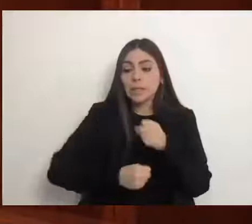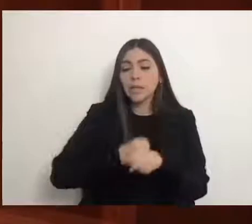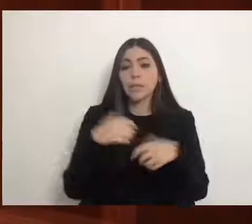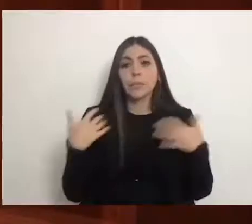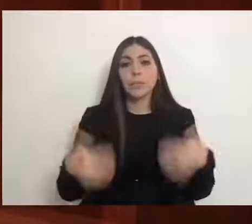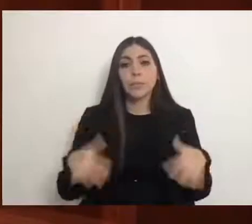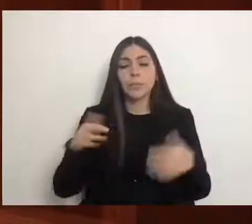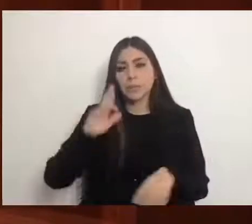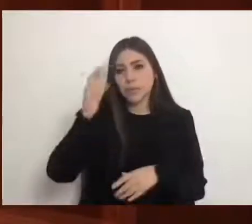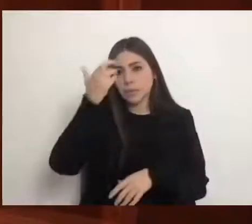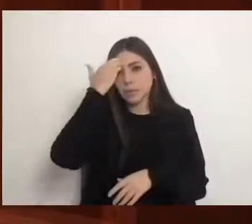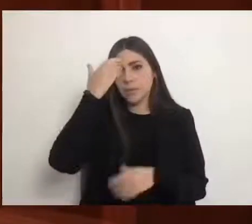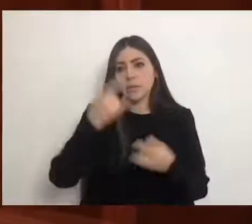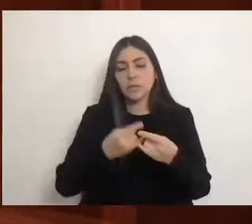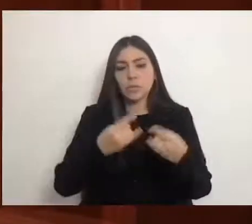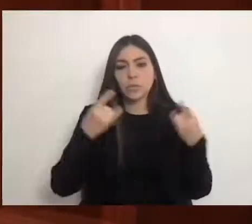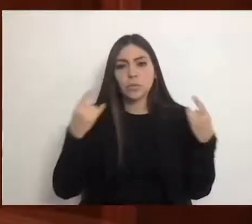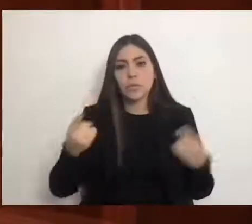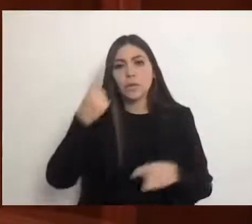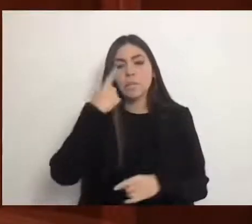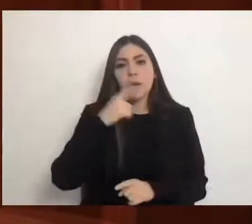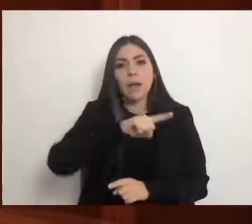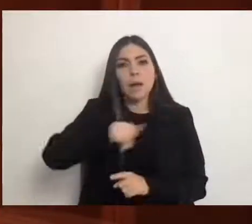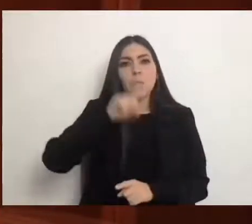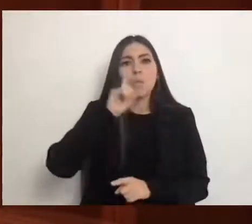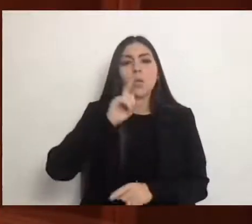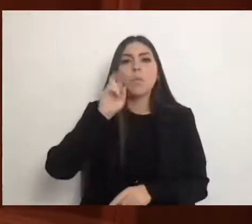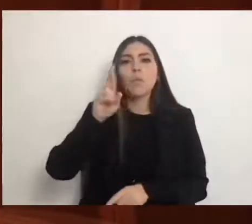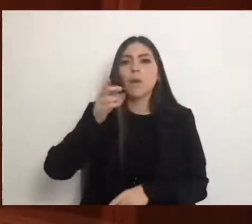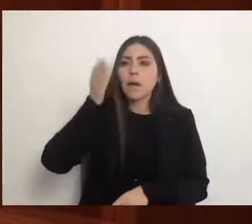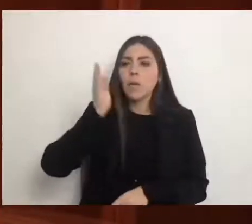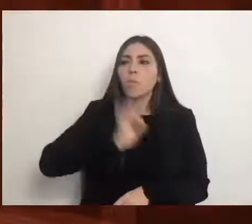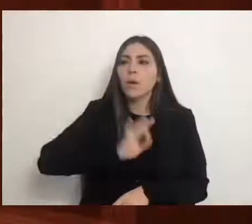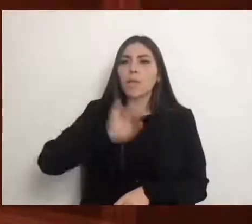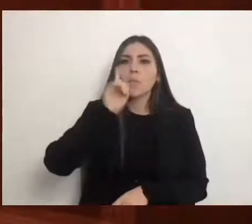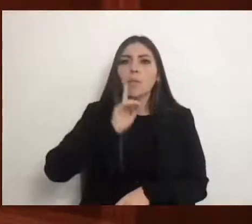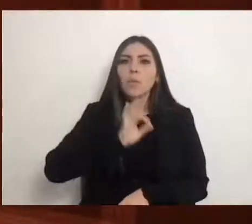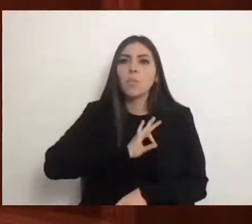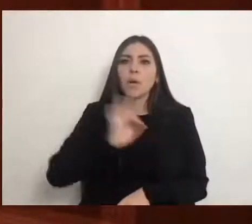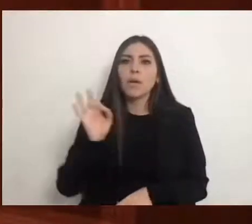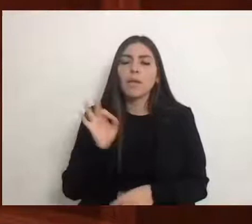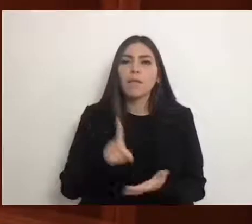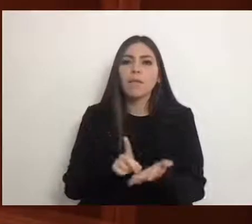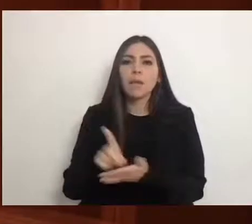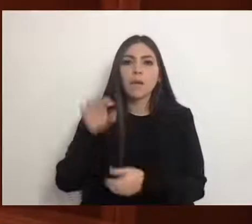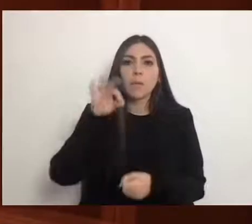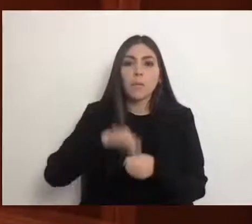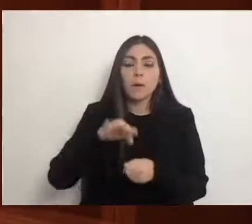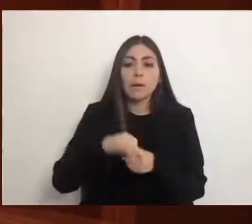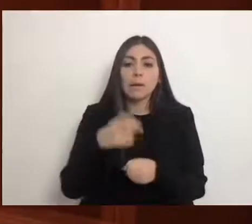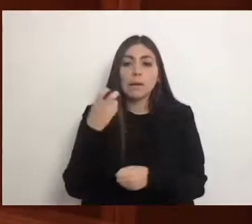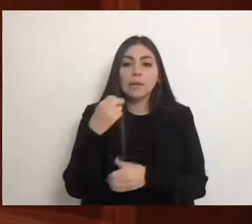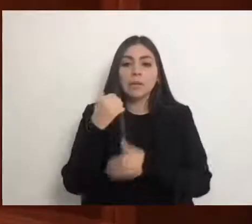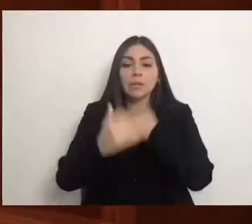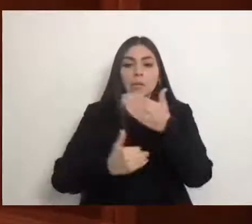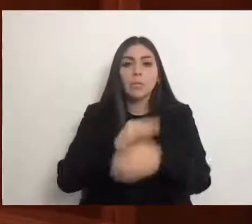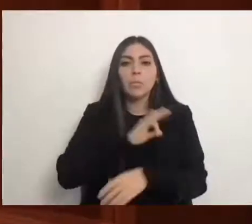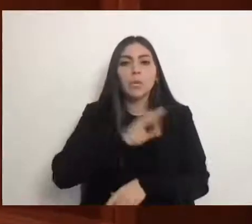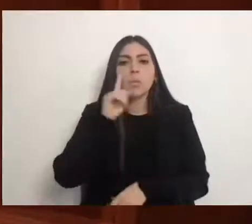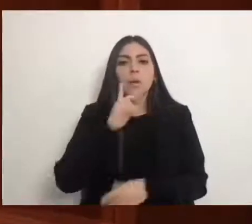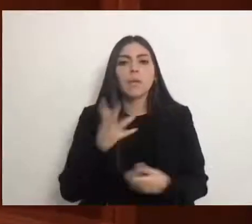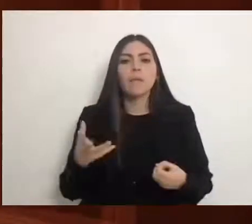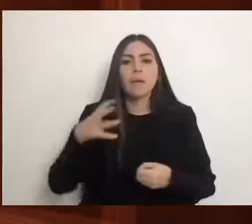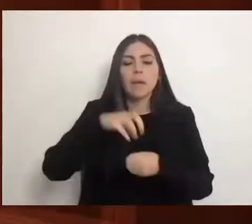con la conquista del derecho al sufragio, se abrió la oportunidad no solo a formar parte de la vida democrática mediante un